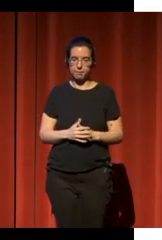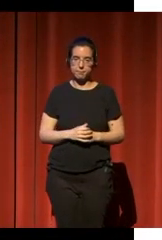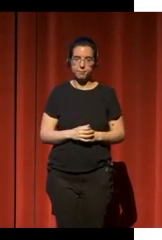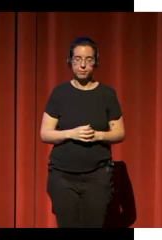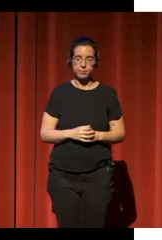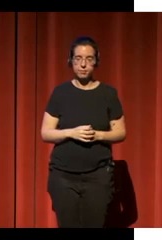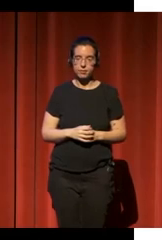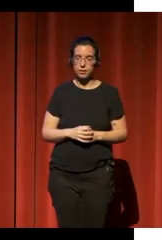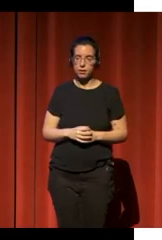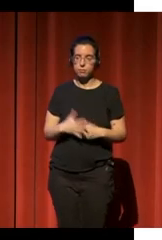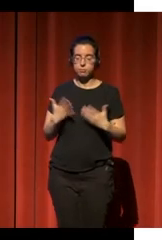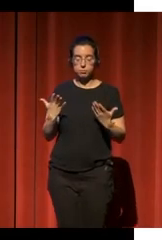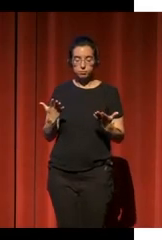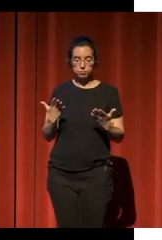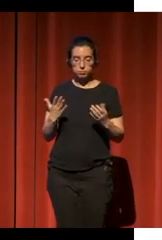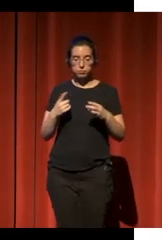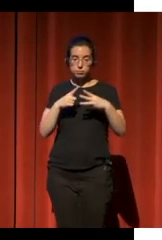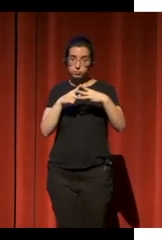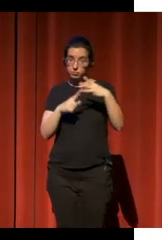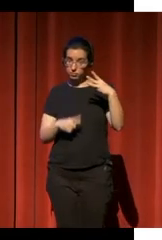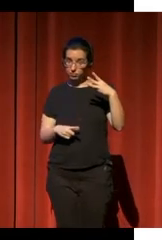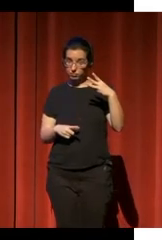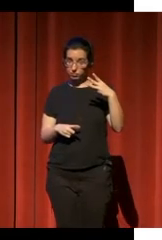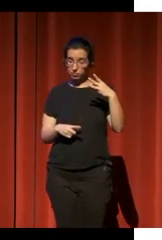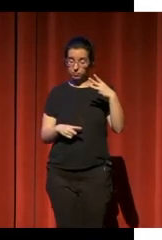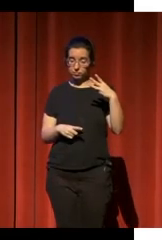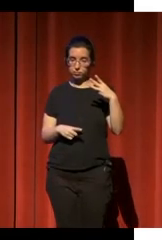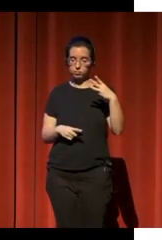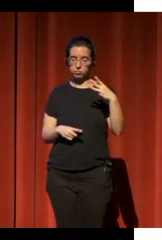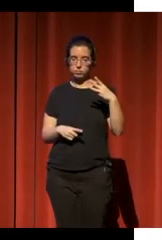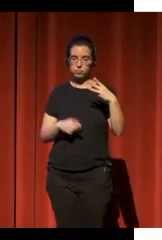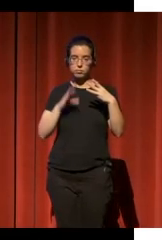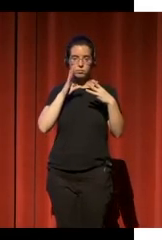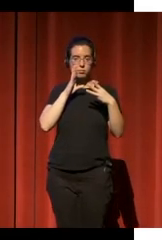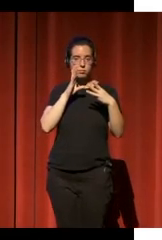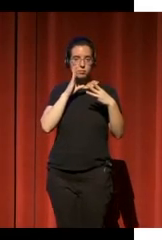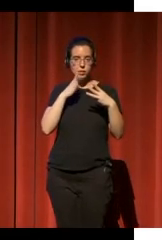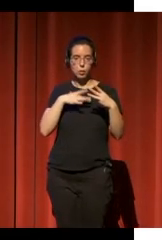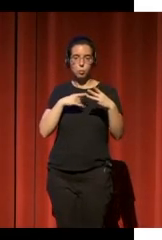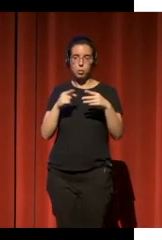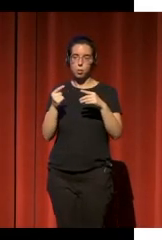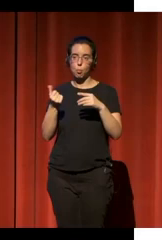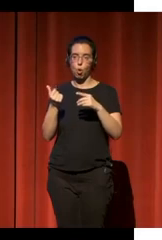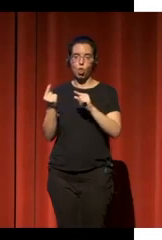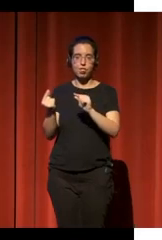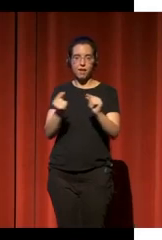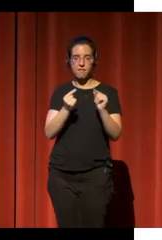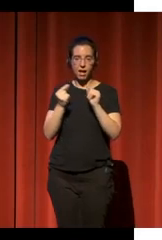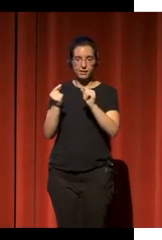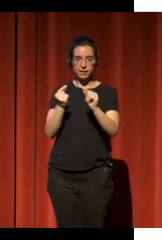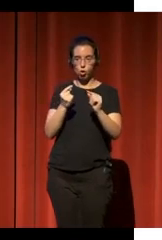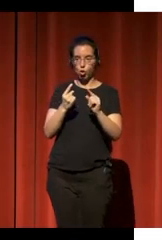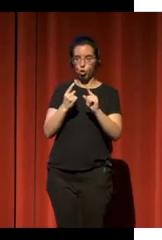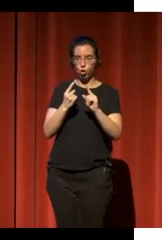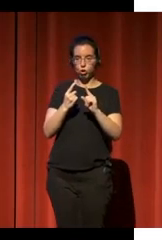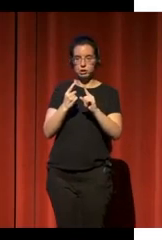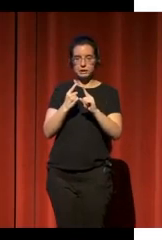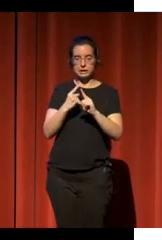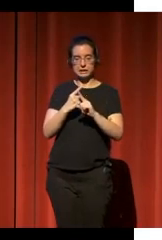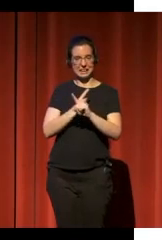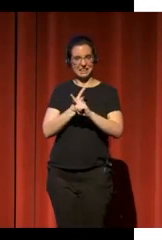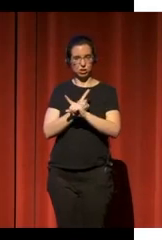percepciones bien estos tres estos tres ejes un poco de debate o a veces de tensión eh